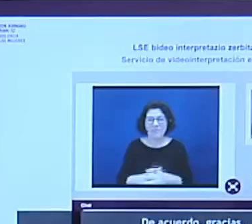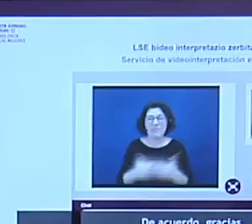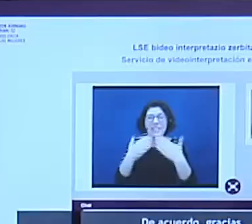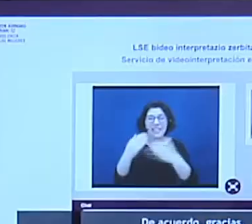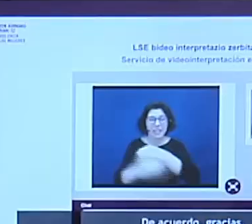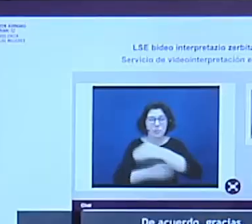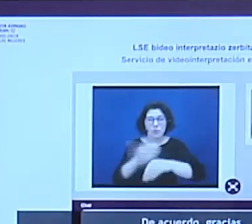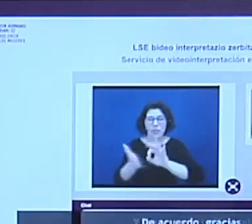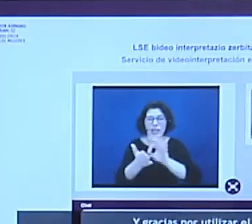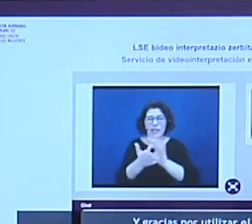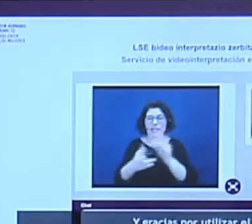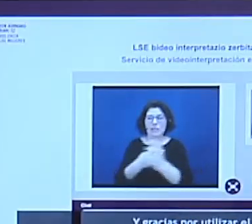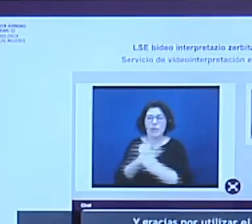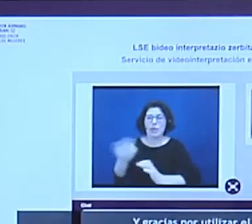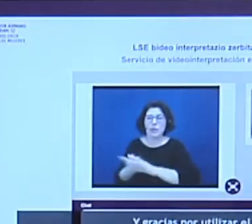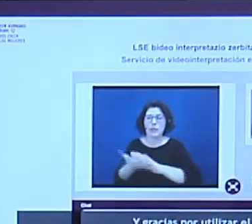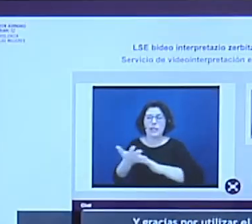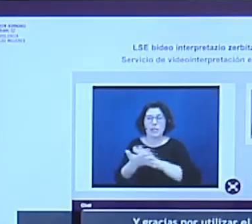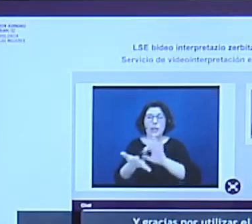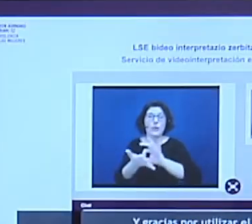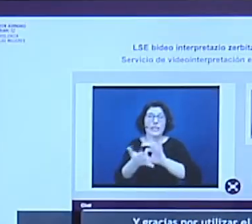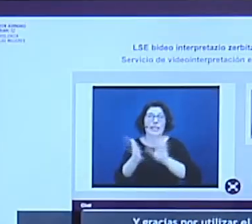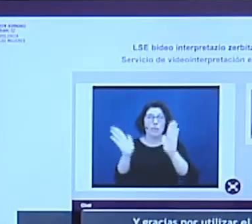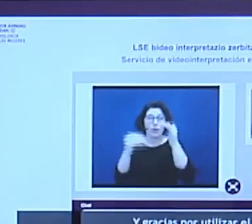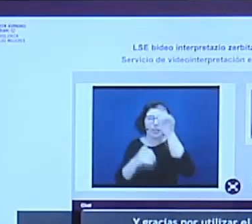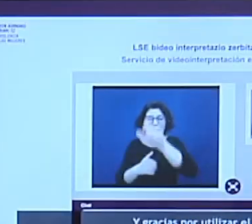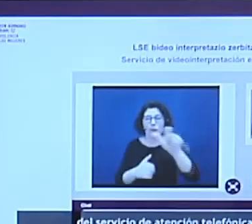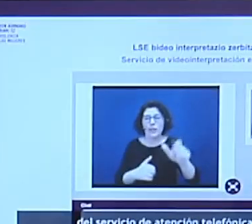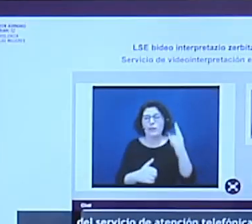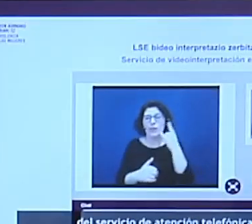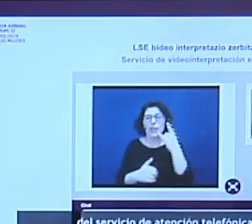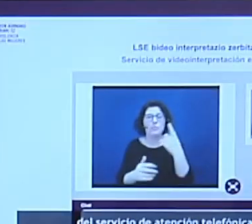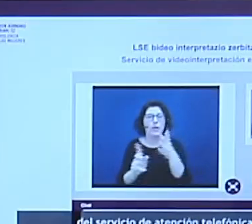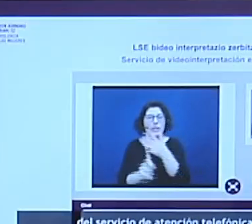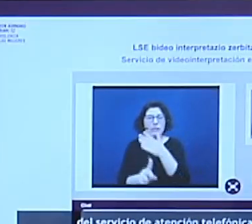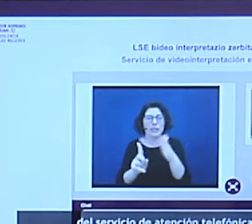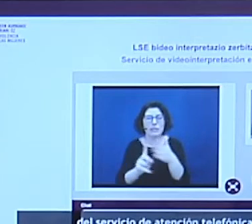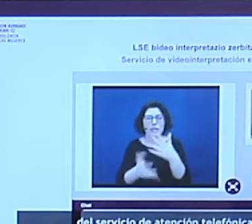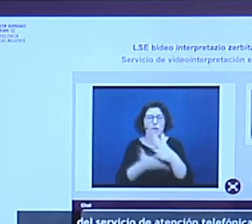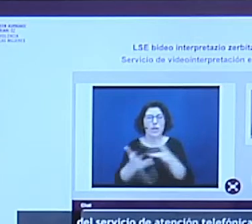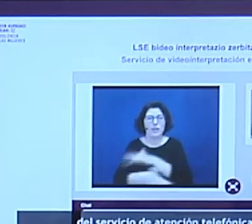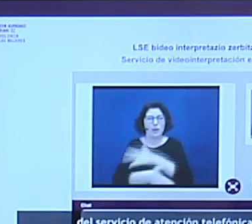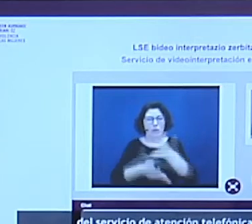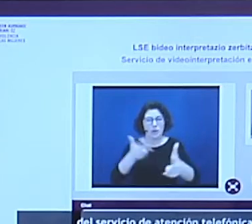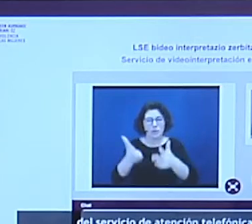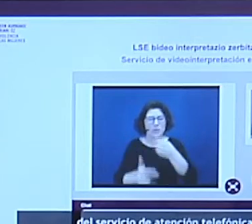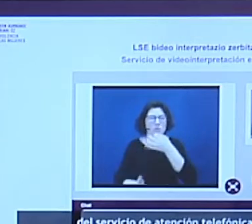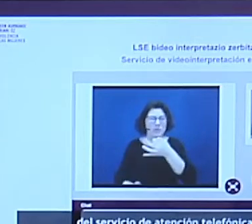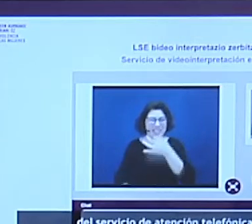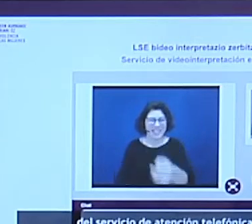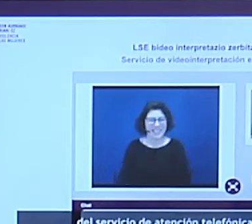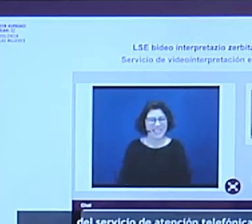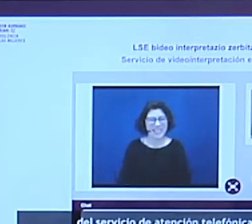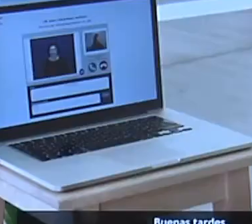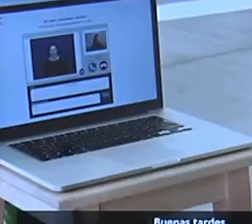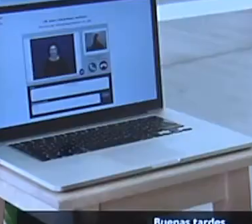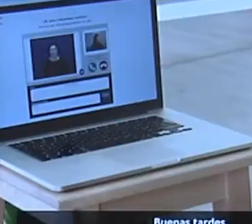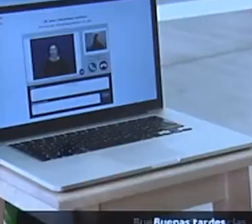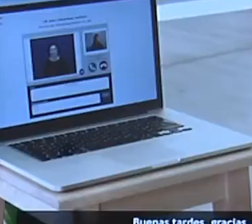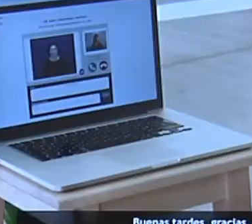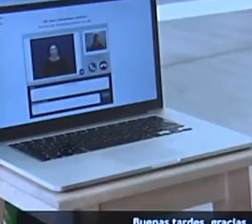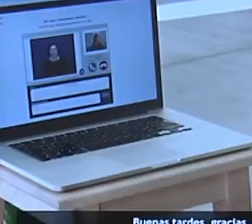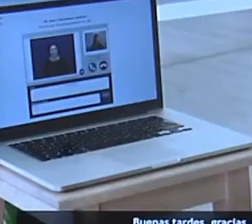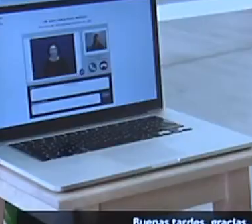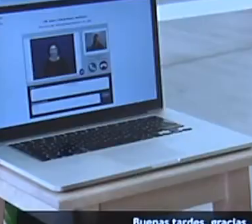De acuerdo, gracias. Y gracias por utilizar el servicio de videointerpretación del Servicio de Atención Telefónica a Mujeres Víctimas de Violencia del Gobierno Vasco. Buenas